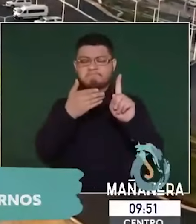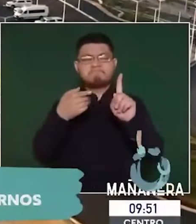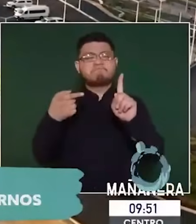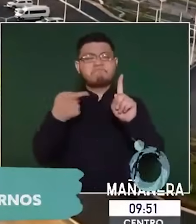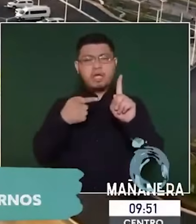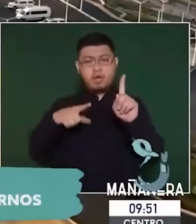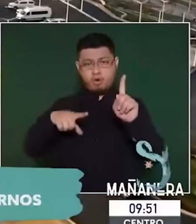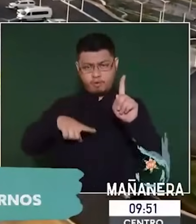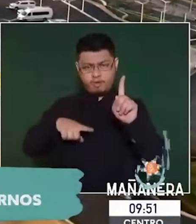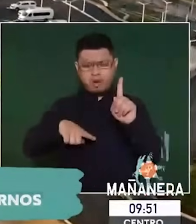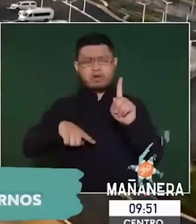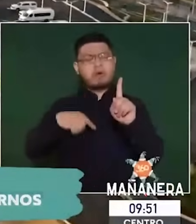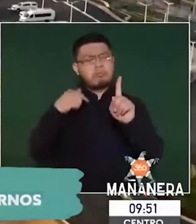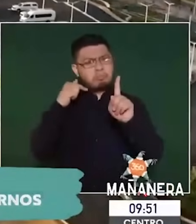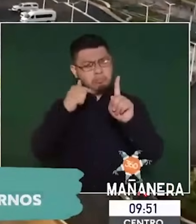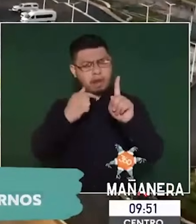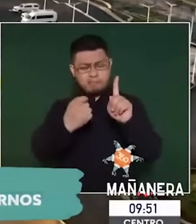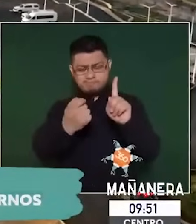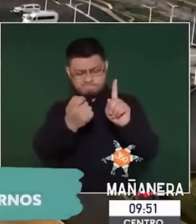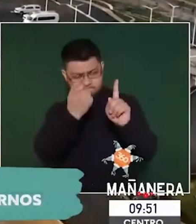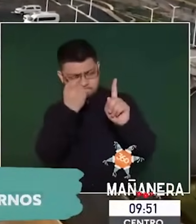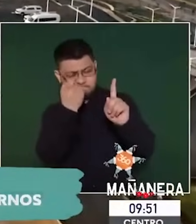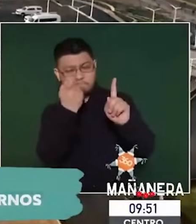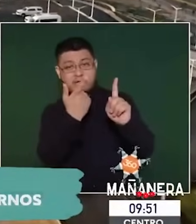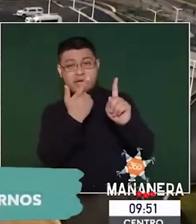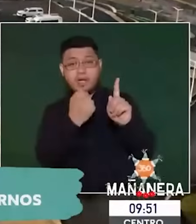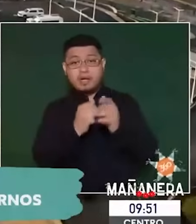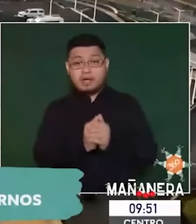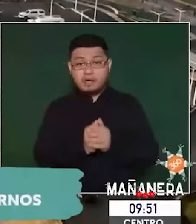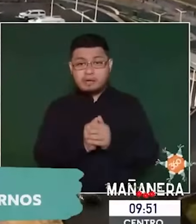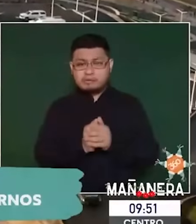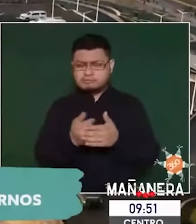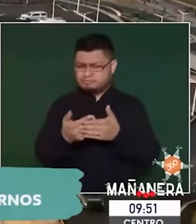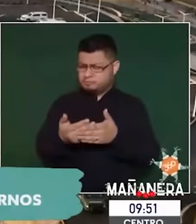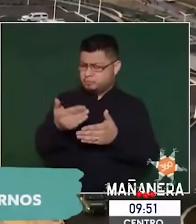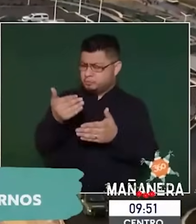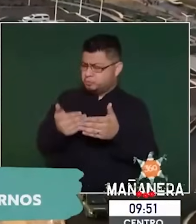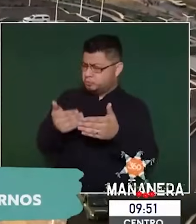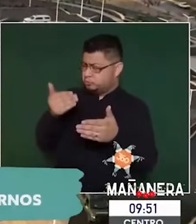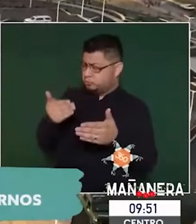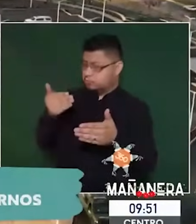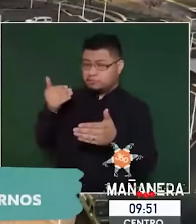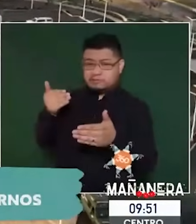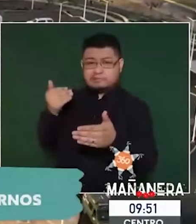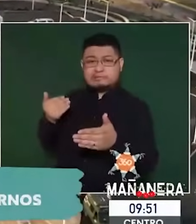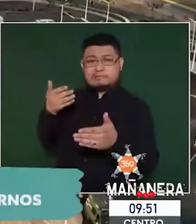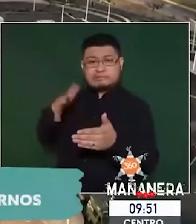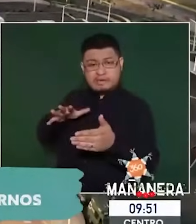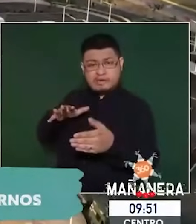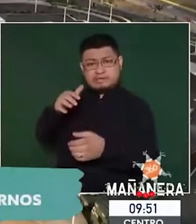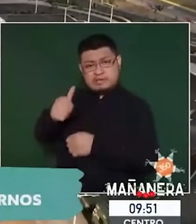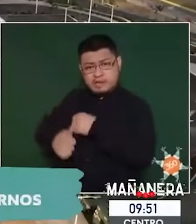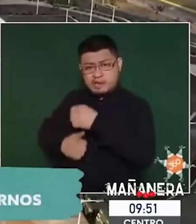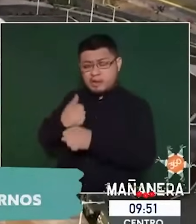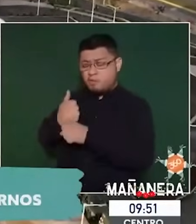Son de más de una década, de más de 10 años.